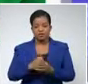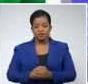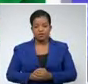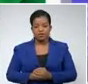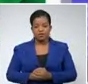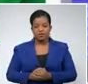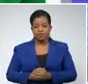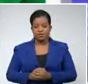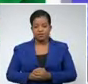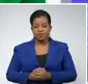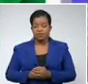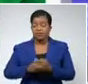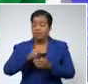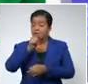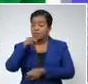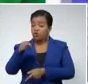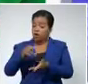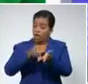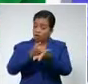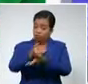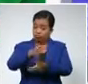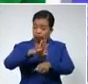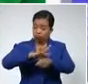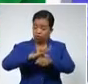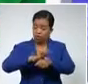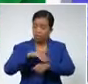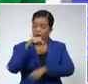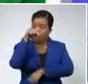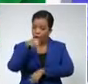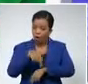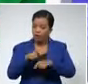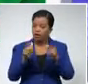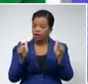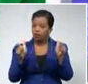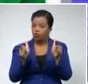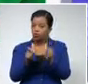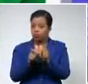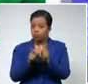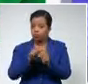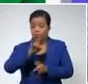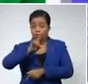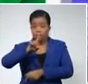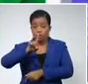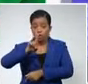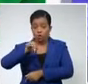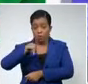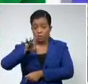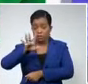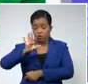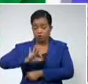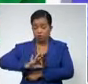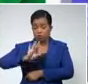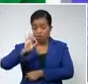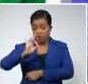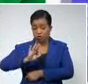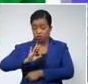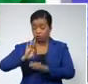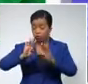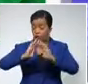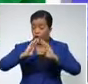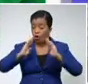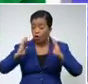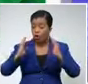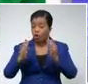activos y ya el 91,5% de todas las personas que han